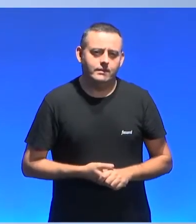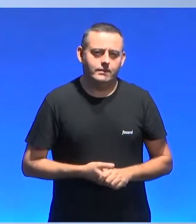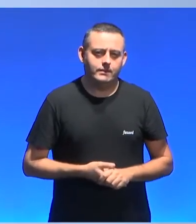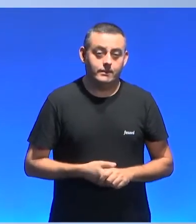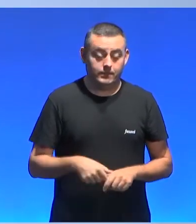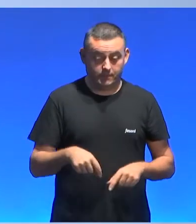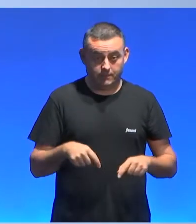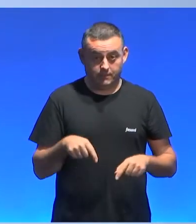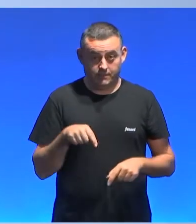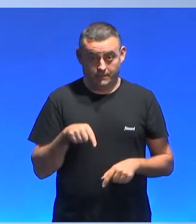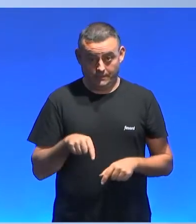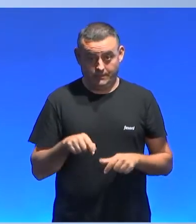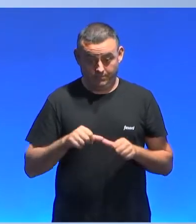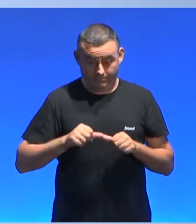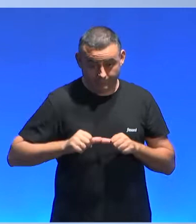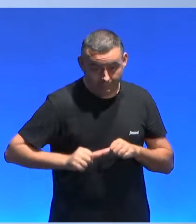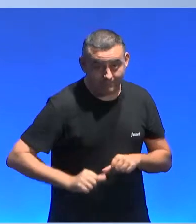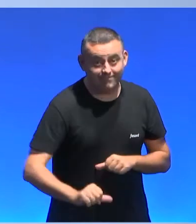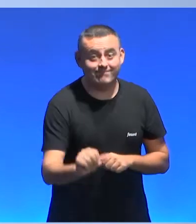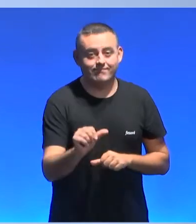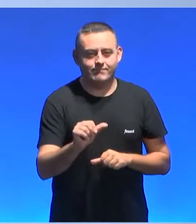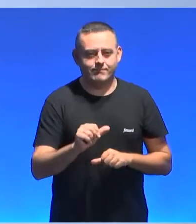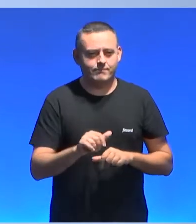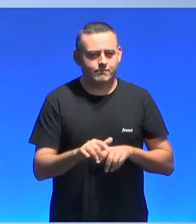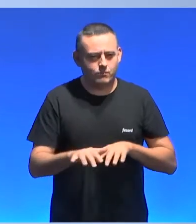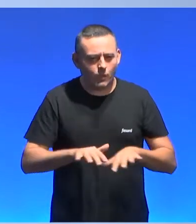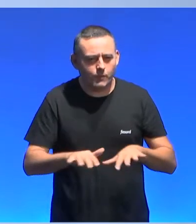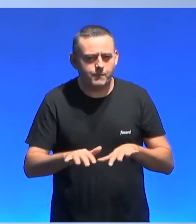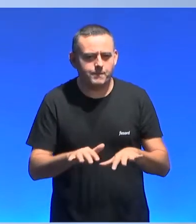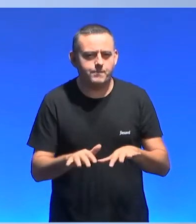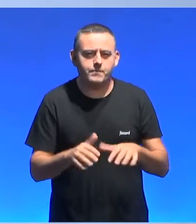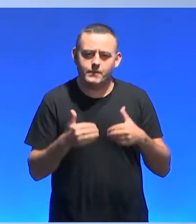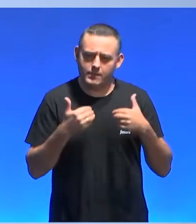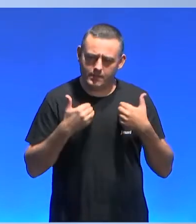ese momento que os comento ya cuenta con